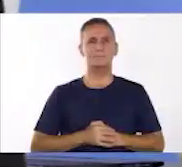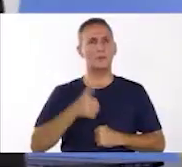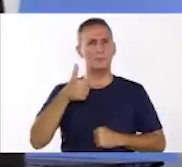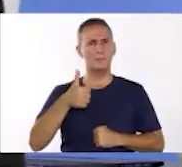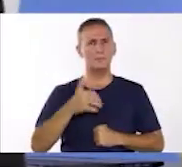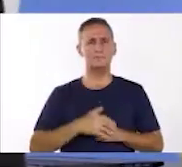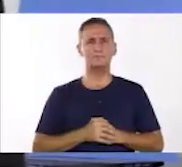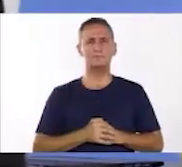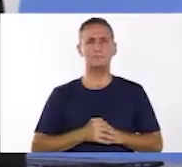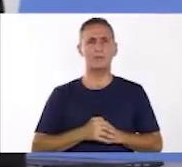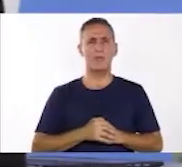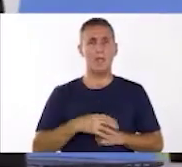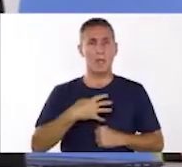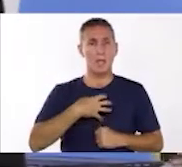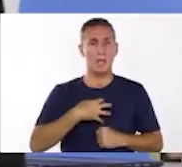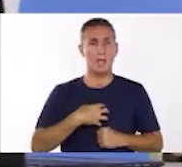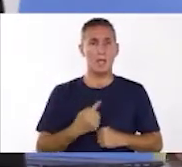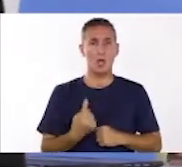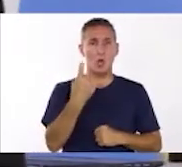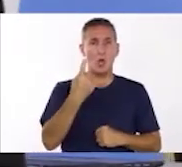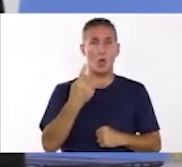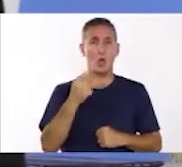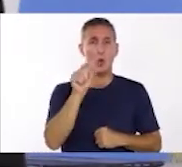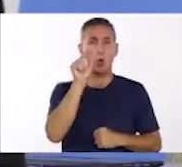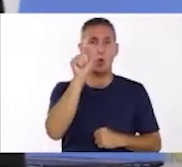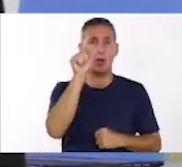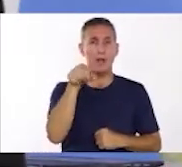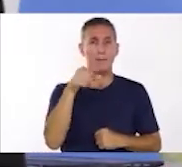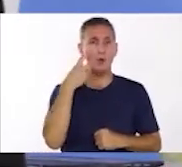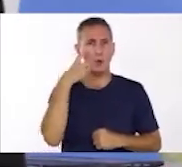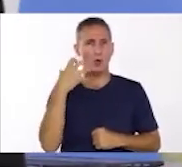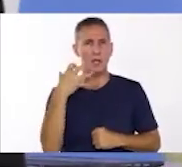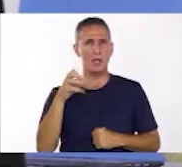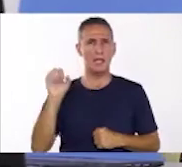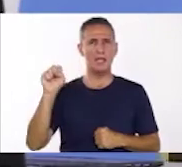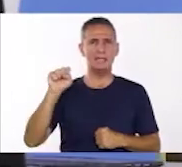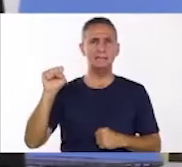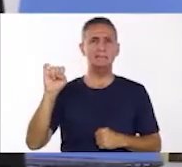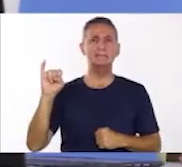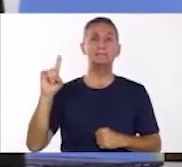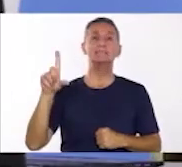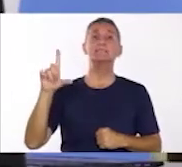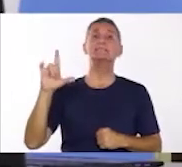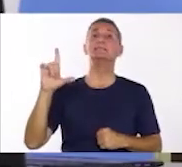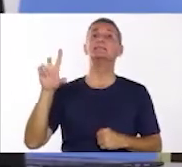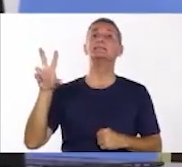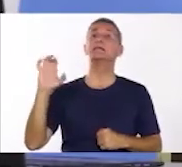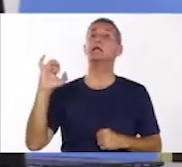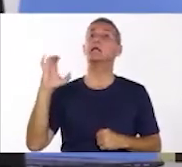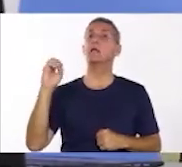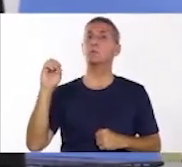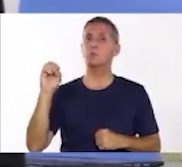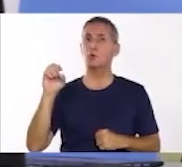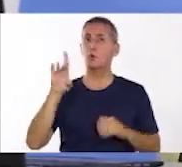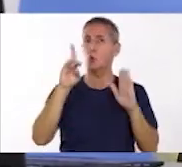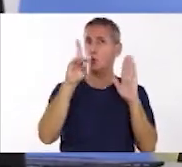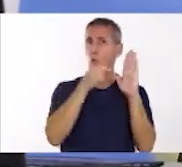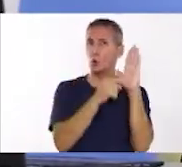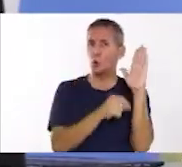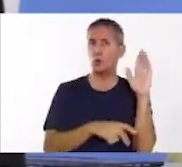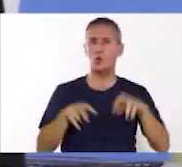Bien, tenemos uno de los representantes a Silvio Rodríguez, pero esos datos los van a